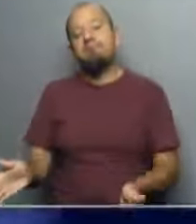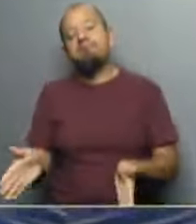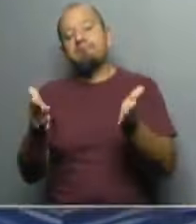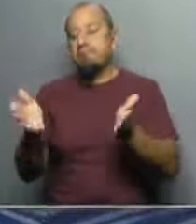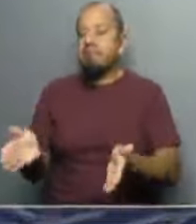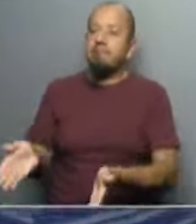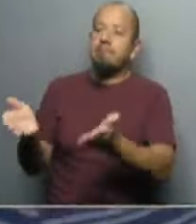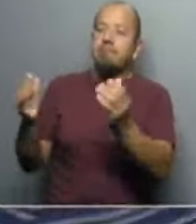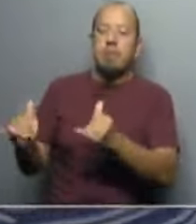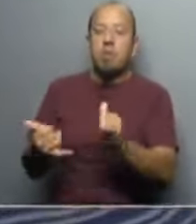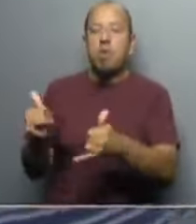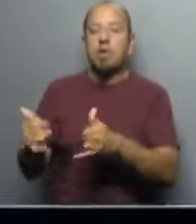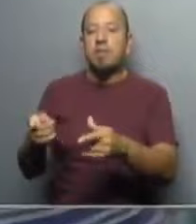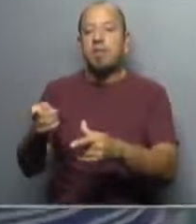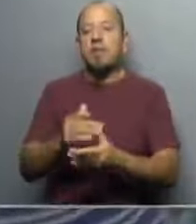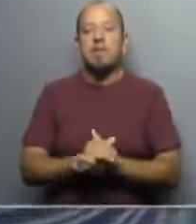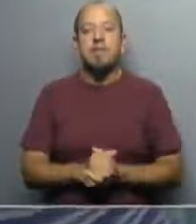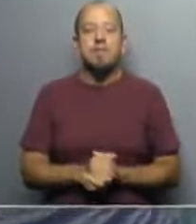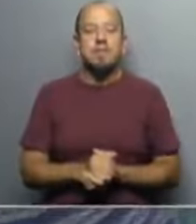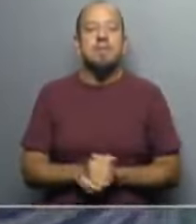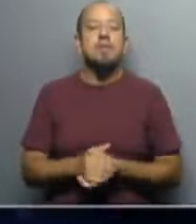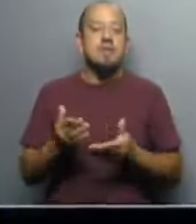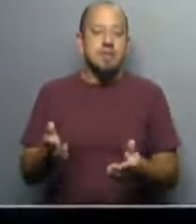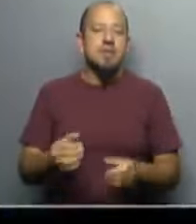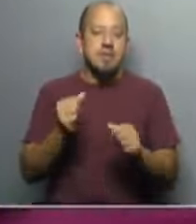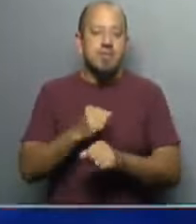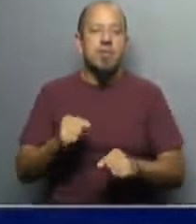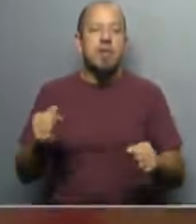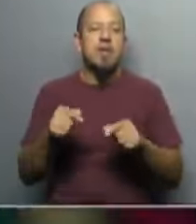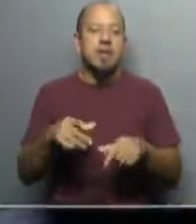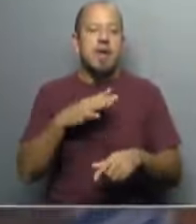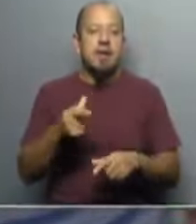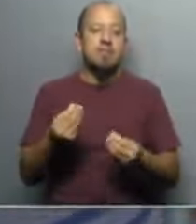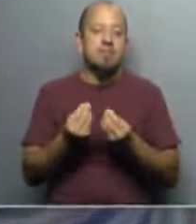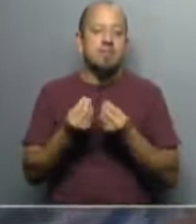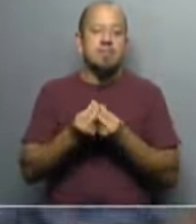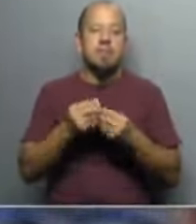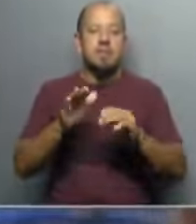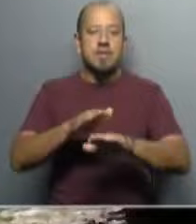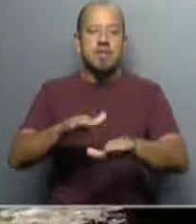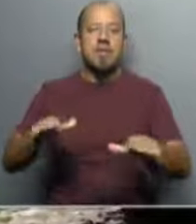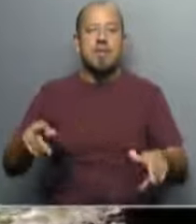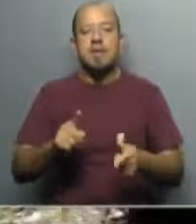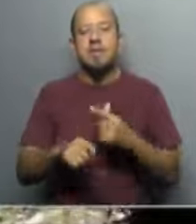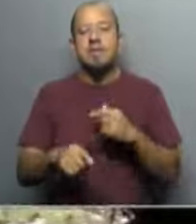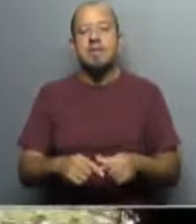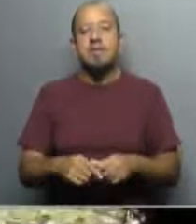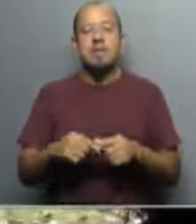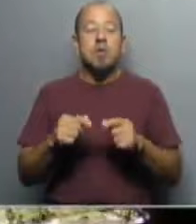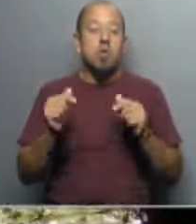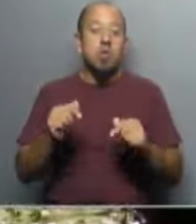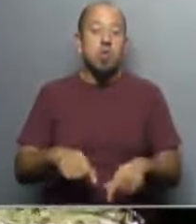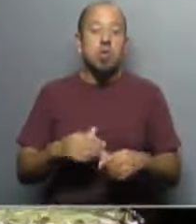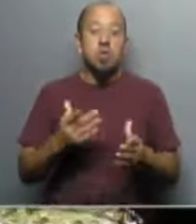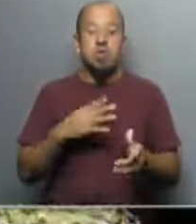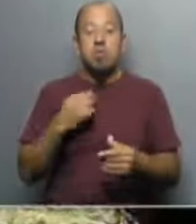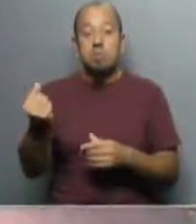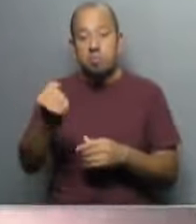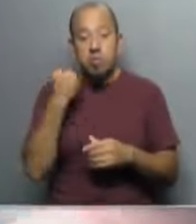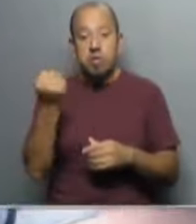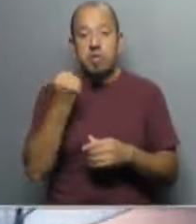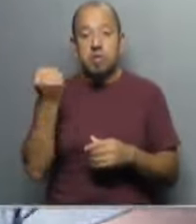totalmente, totalmente. Lo bueno de esto es eso, que se pueden encontrar con otros niños. Y en un lugar abierto. Un lugar abierto, que hoy en día es súper